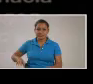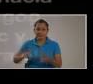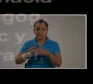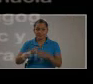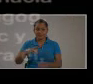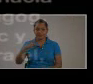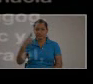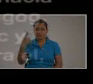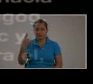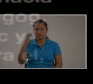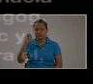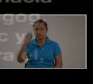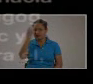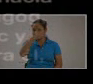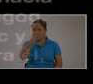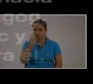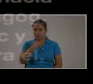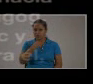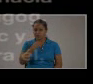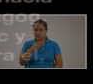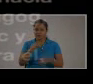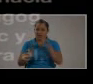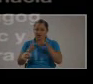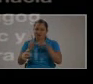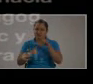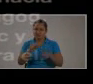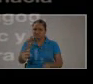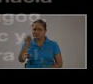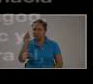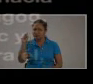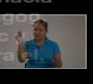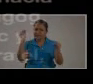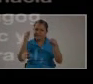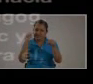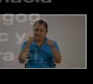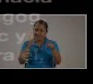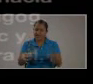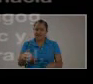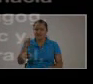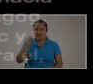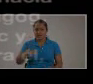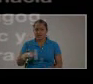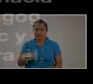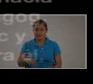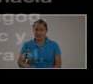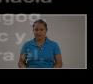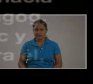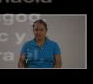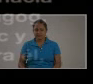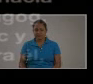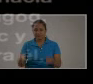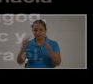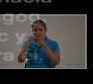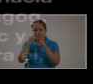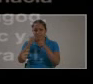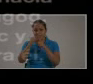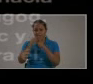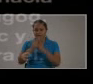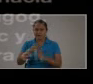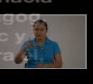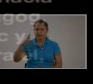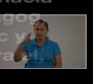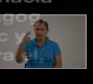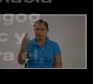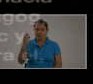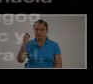algunos señalan muy abiertamente, muy claramente, que este término Ros se refiere a Rusia.